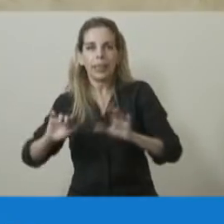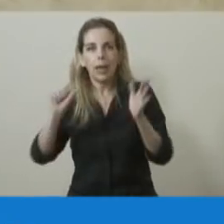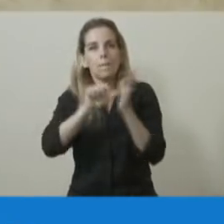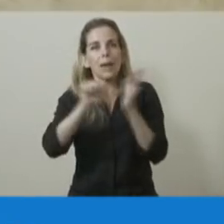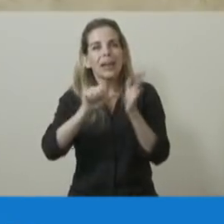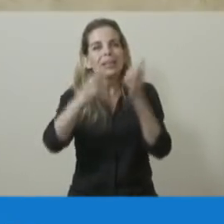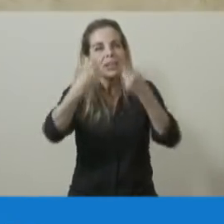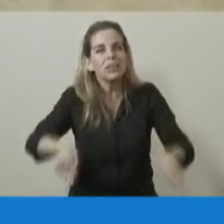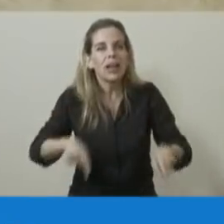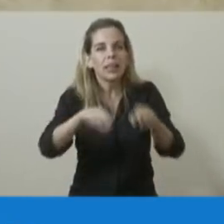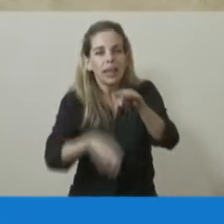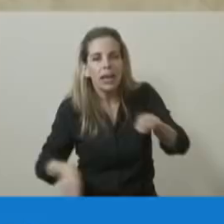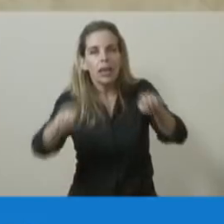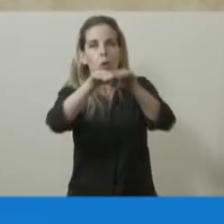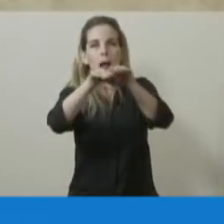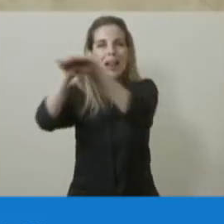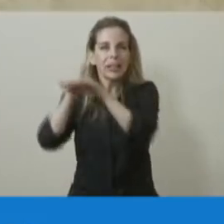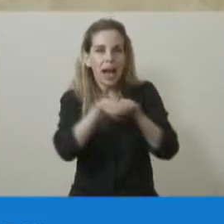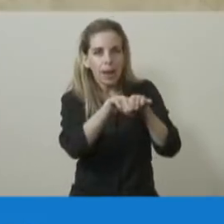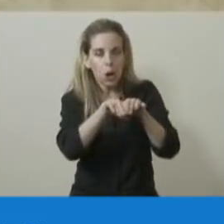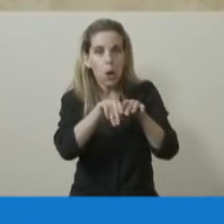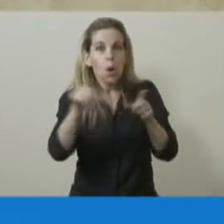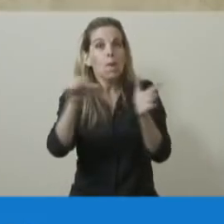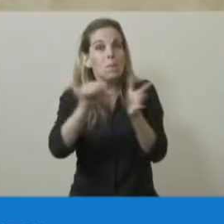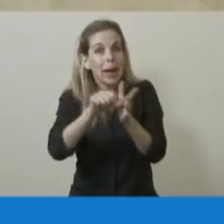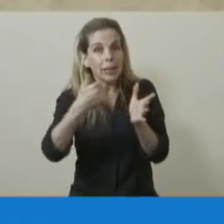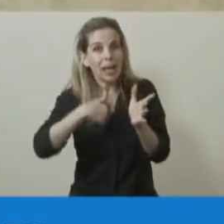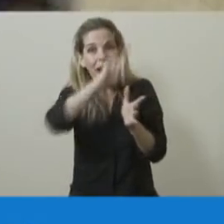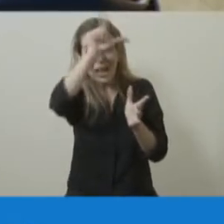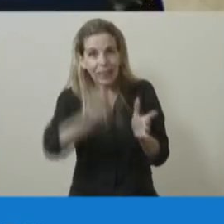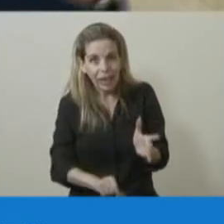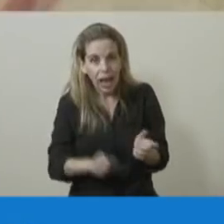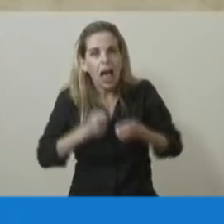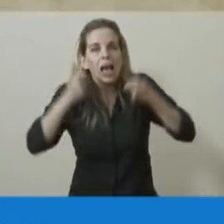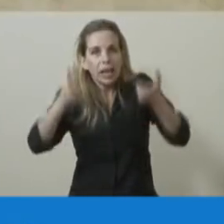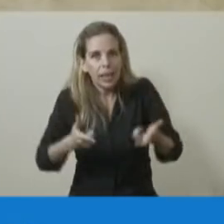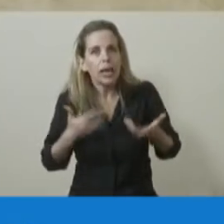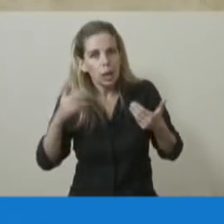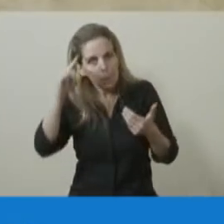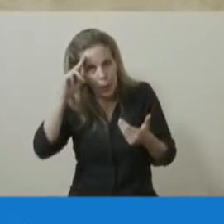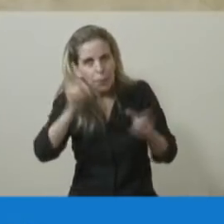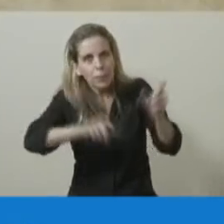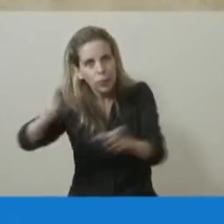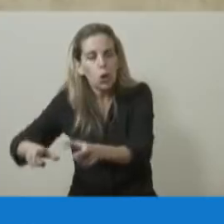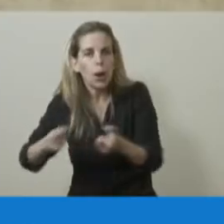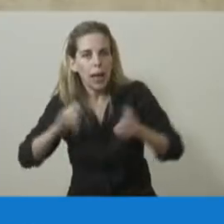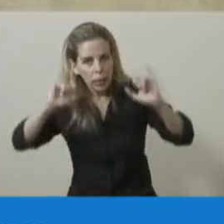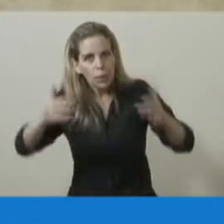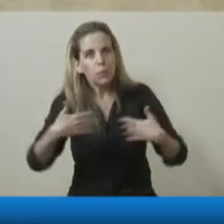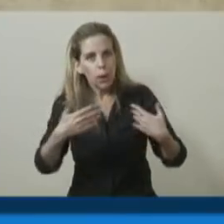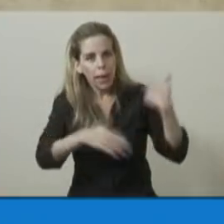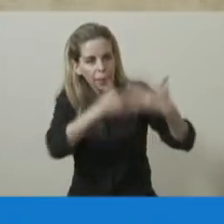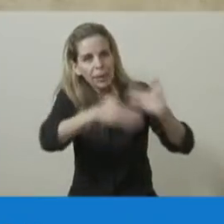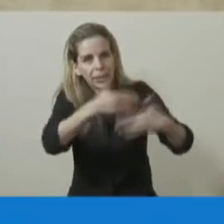igualitario. Un país que permita el desarrollo de todo el país. Ustedes, muchos de ustedes, por la carrera que han